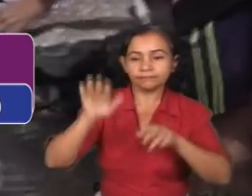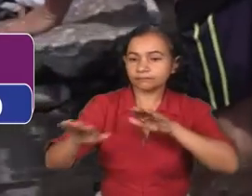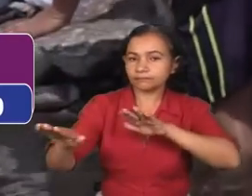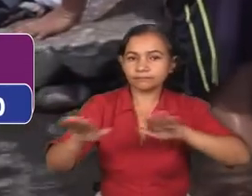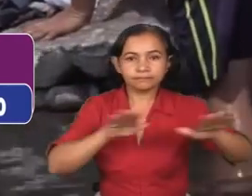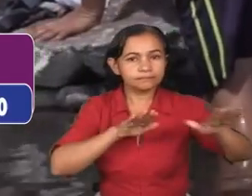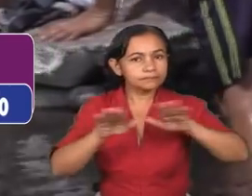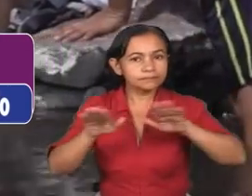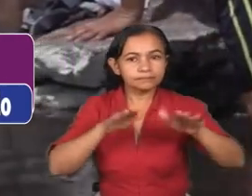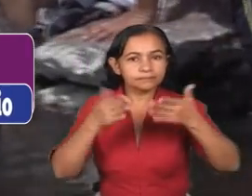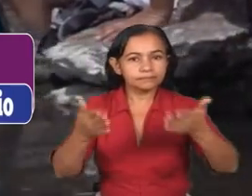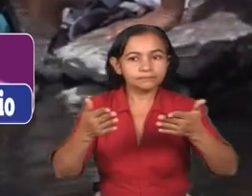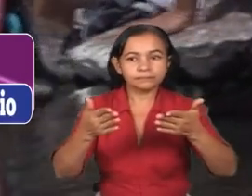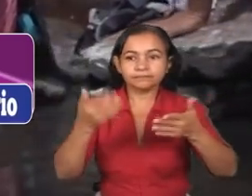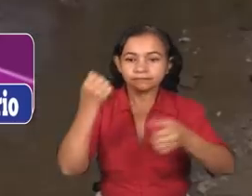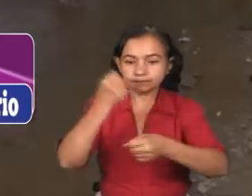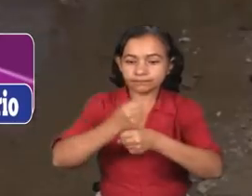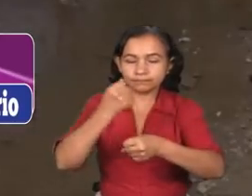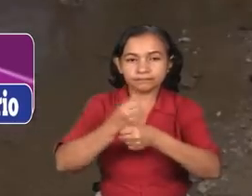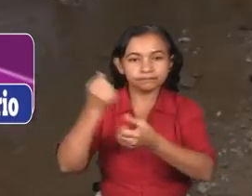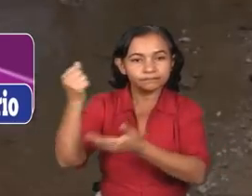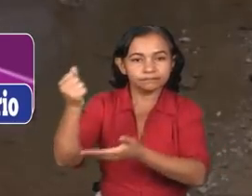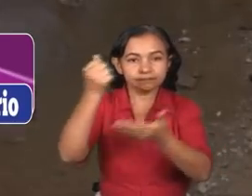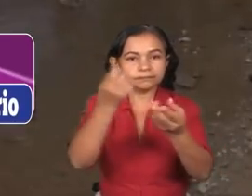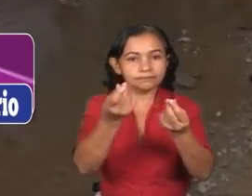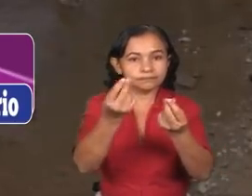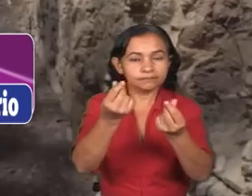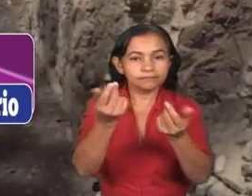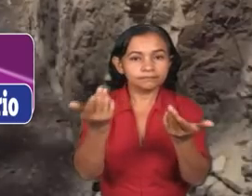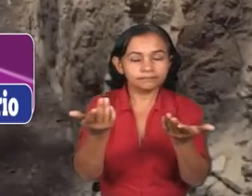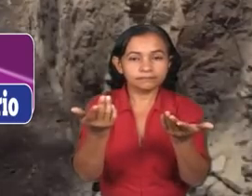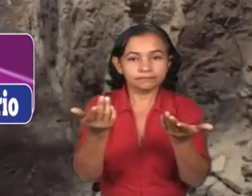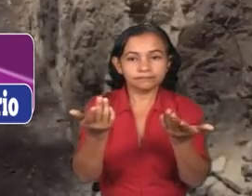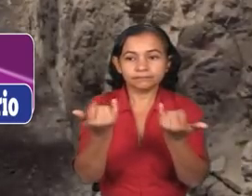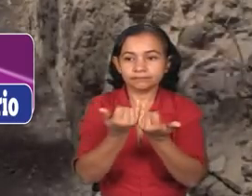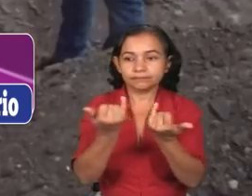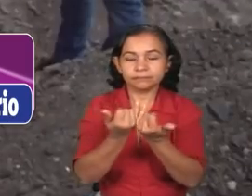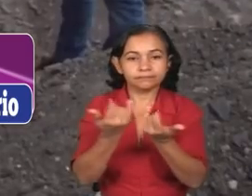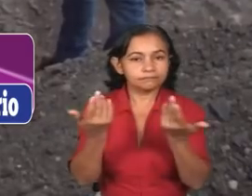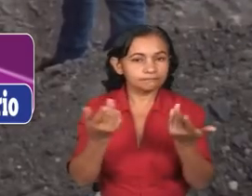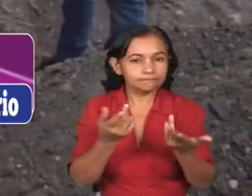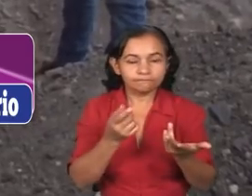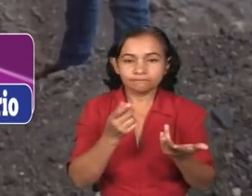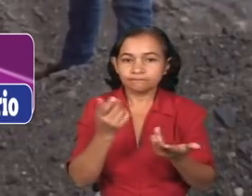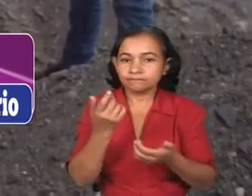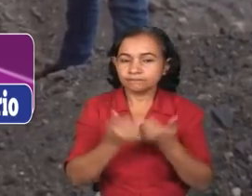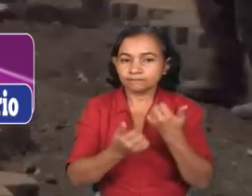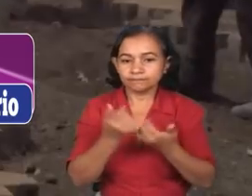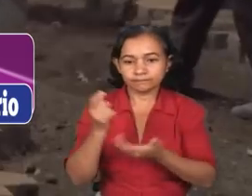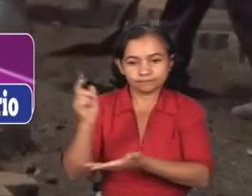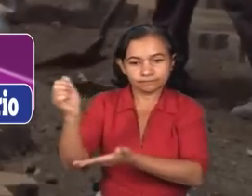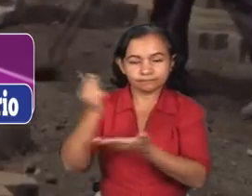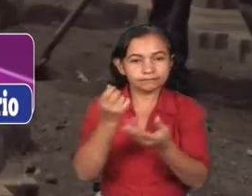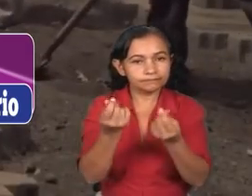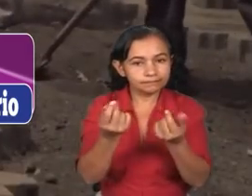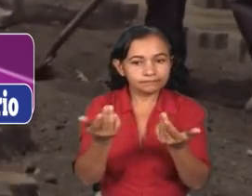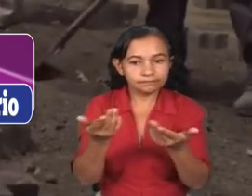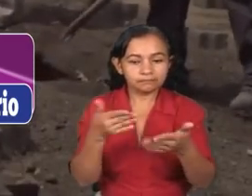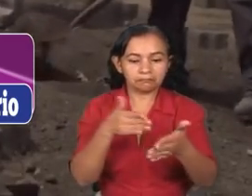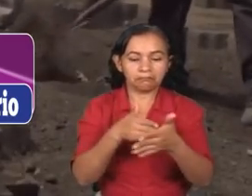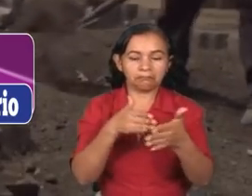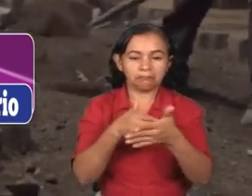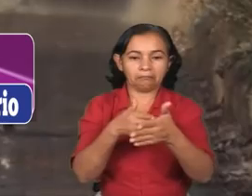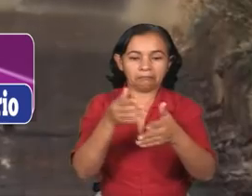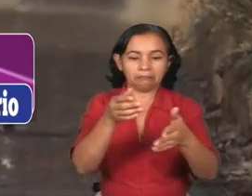podíamos dejar de ejecutar fondos, que debería ser un pecado para este pueblo que teniendo los recursos nosotros retrasáramos la